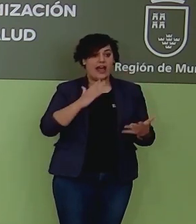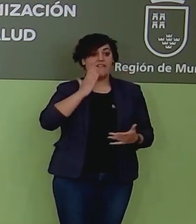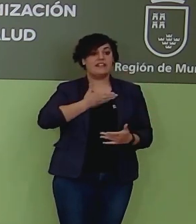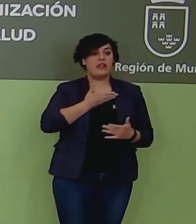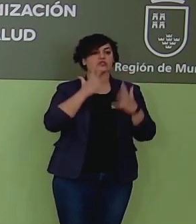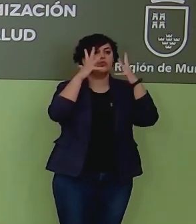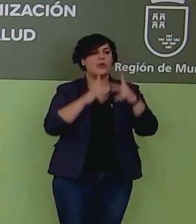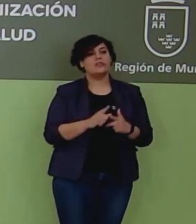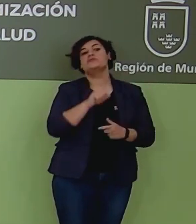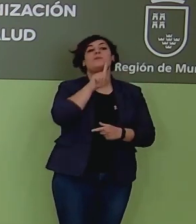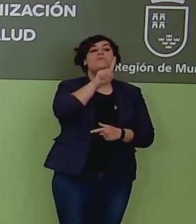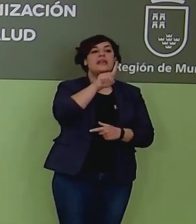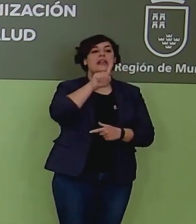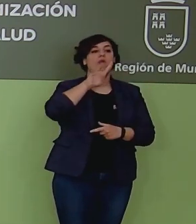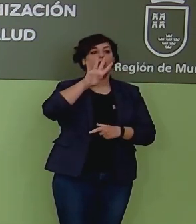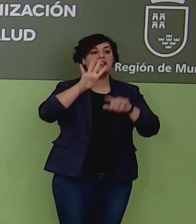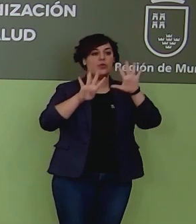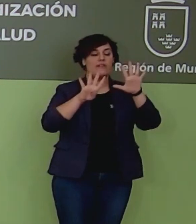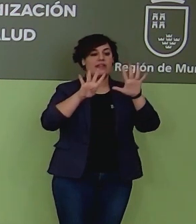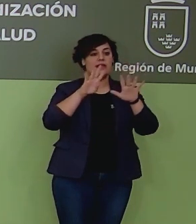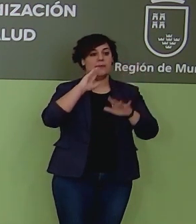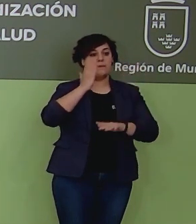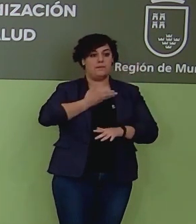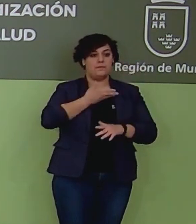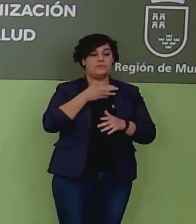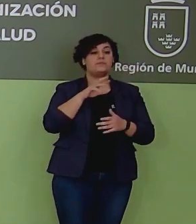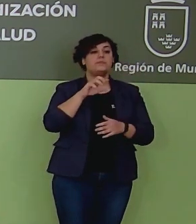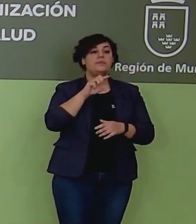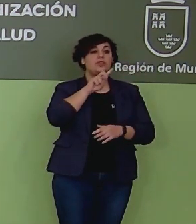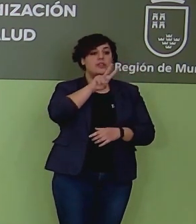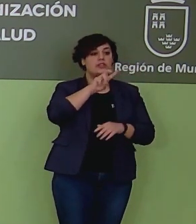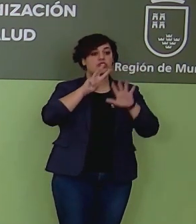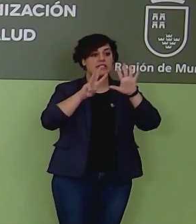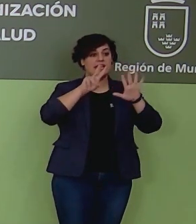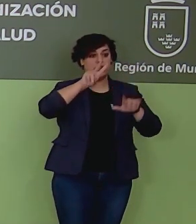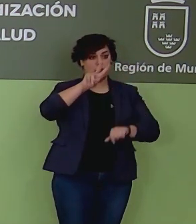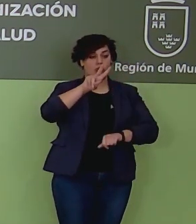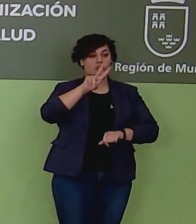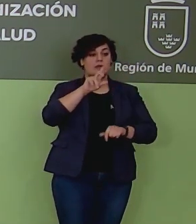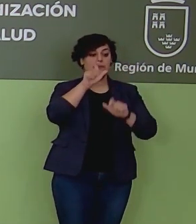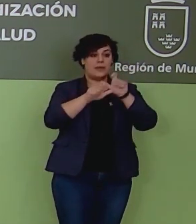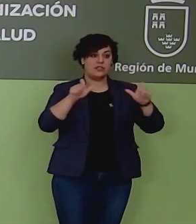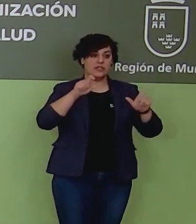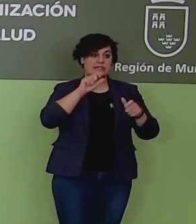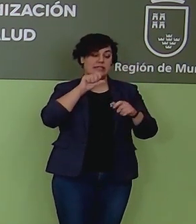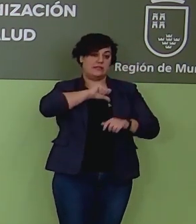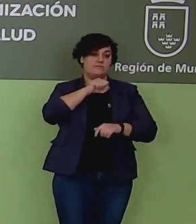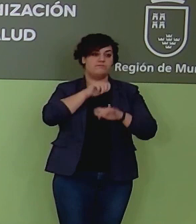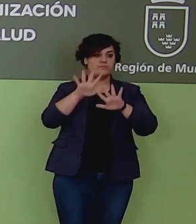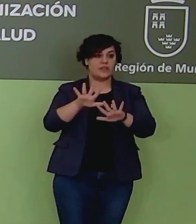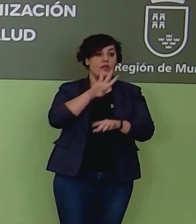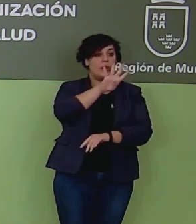hora eran de 1.049 casos en la región, de los que 262 de ellos se encuentran ingresados y de ellos